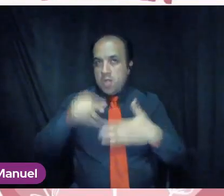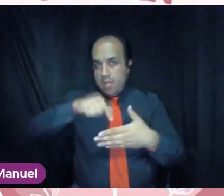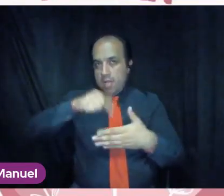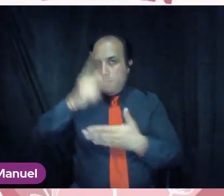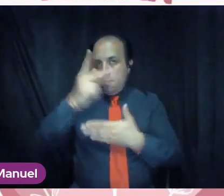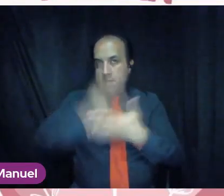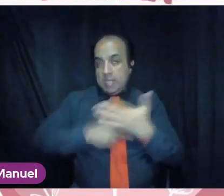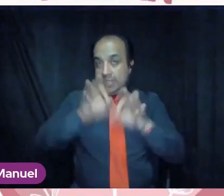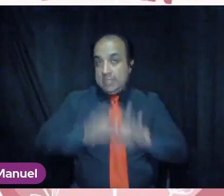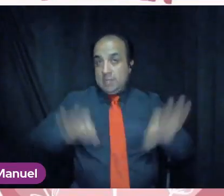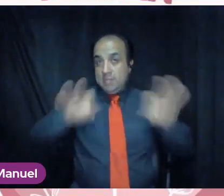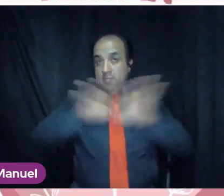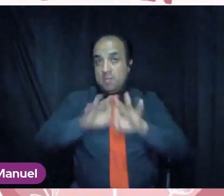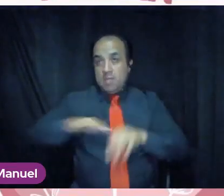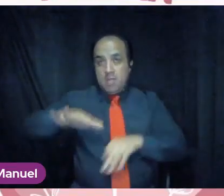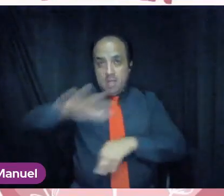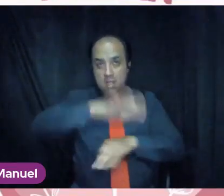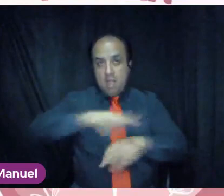personas conozcamos.